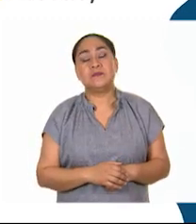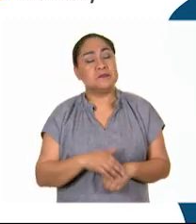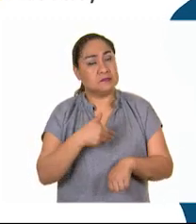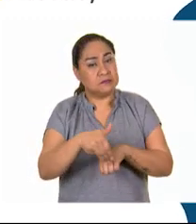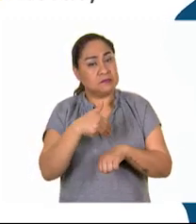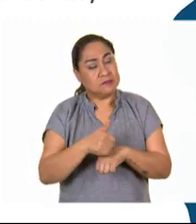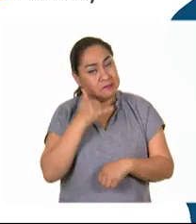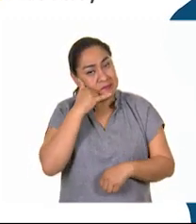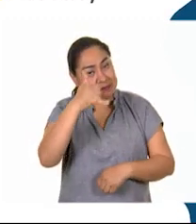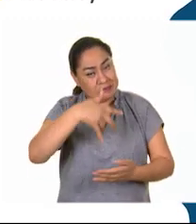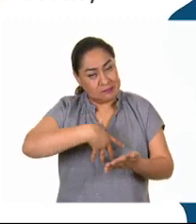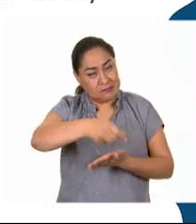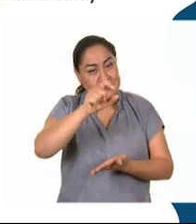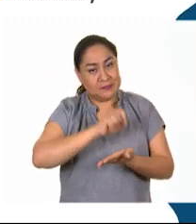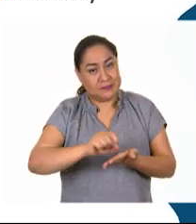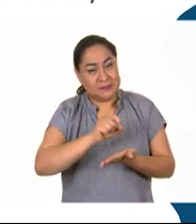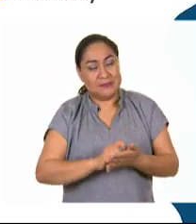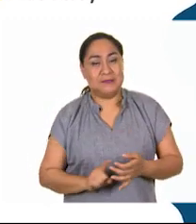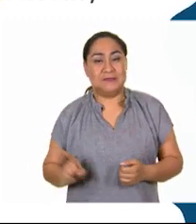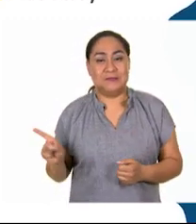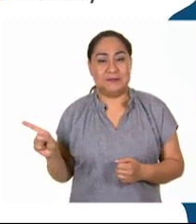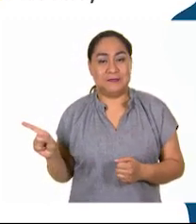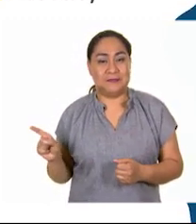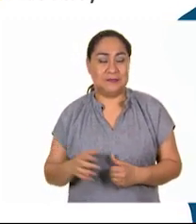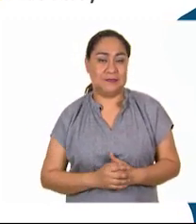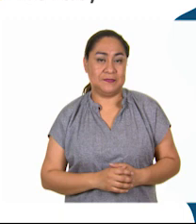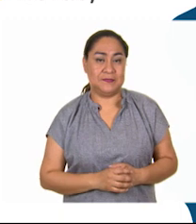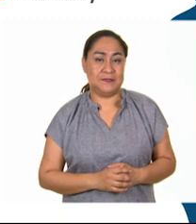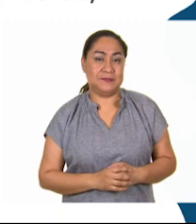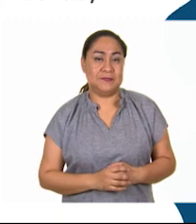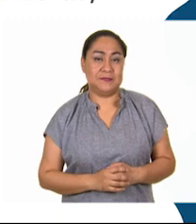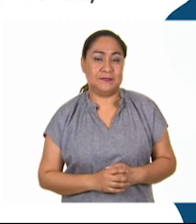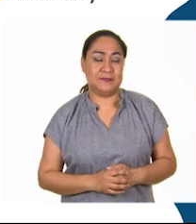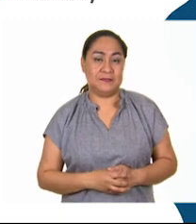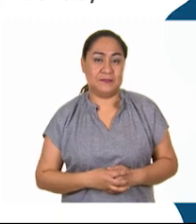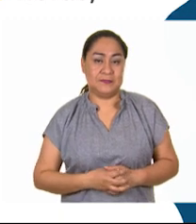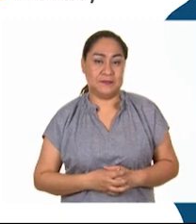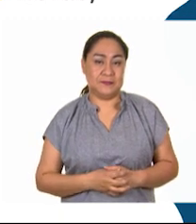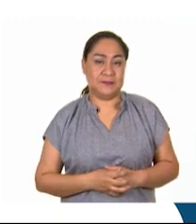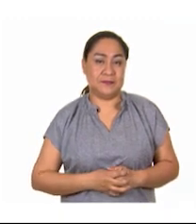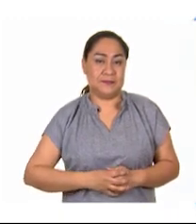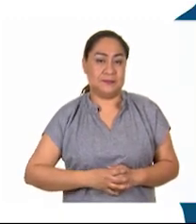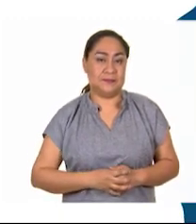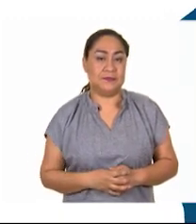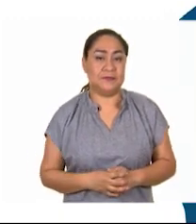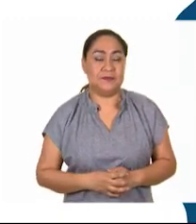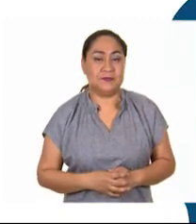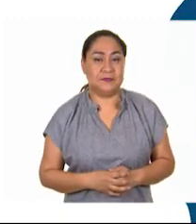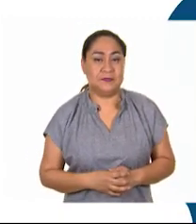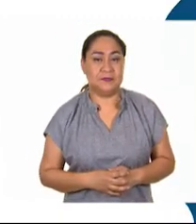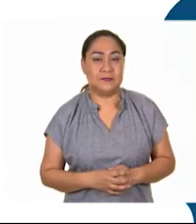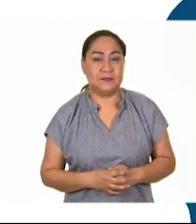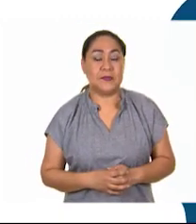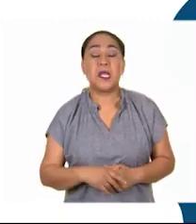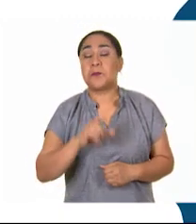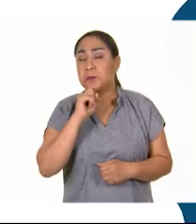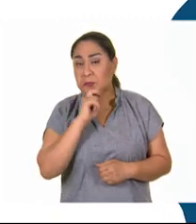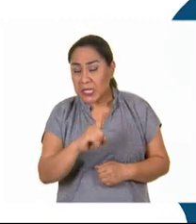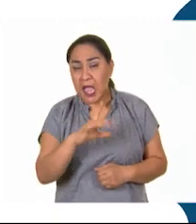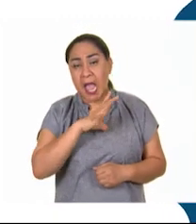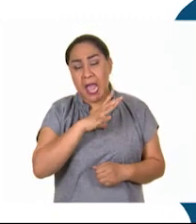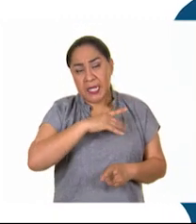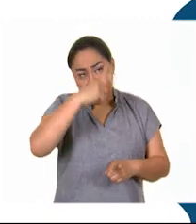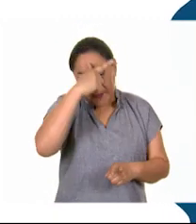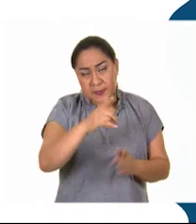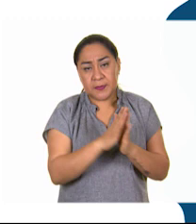teléfono 55 41 72 04 13 con 100 líneas. También puedes encontrar